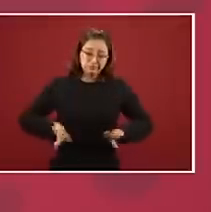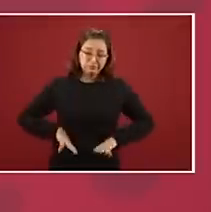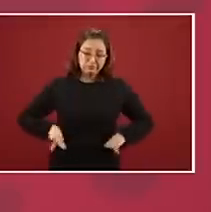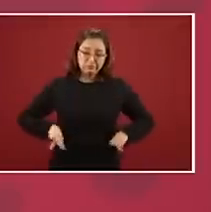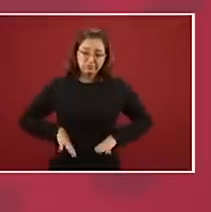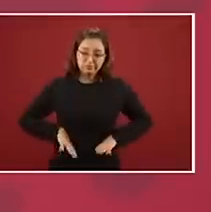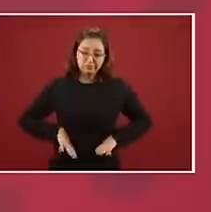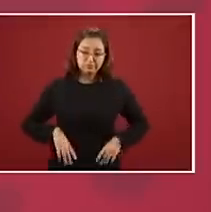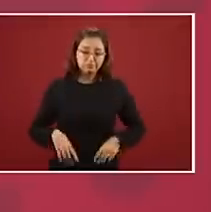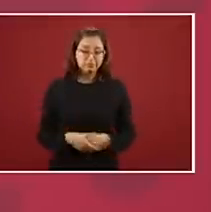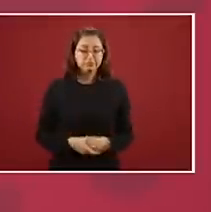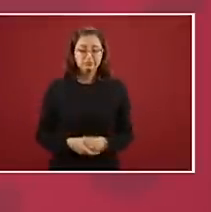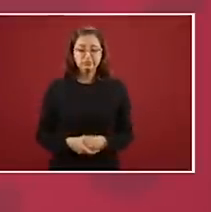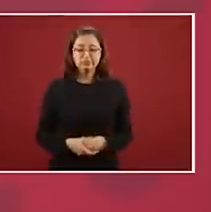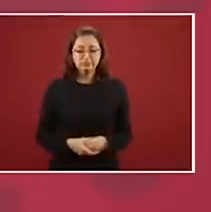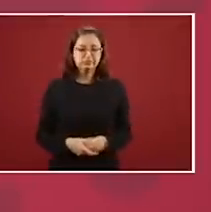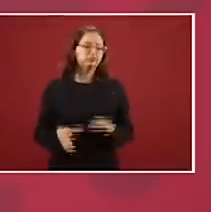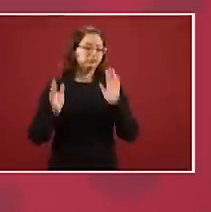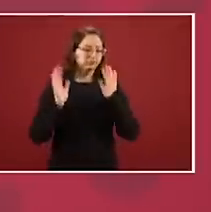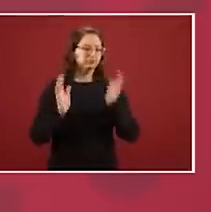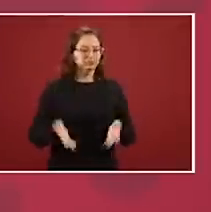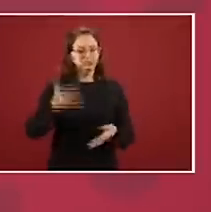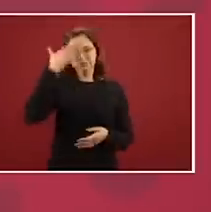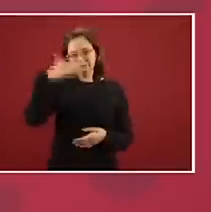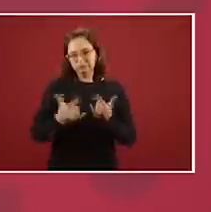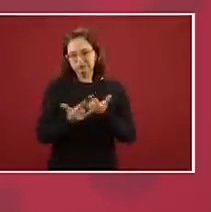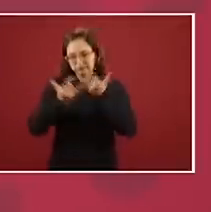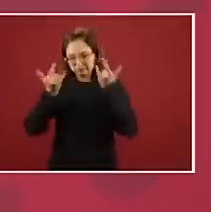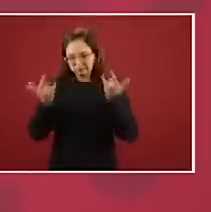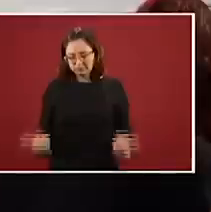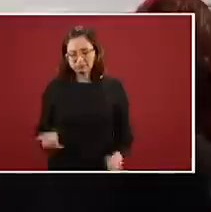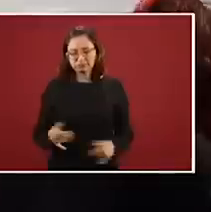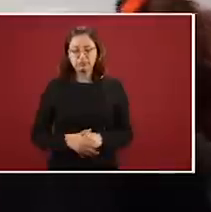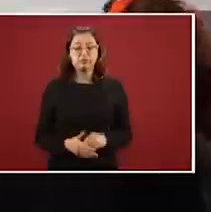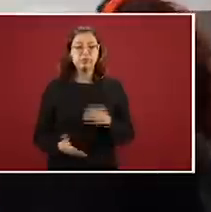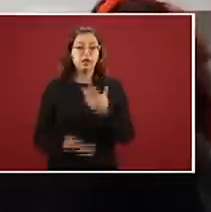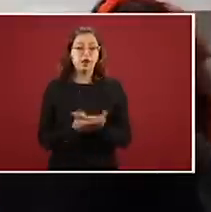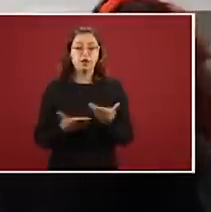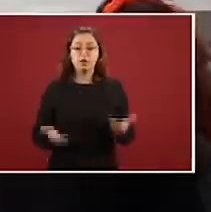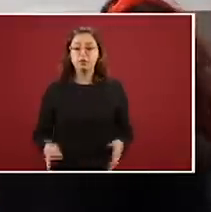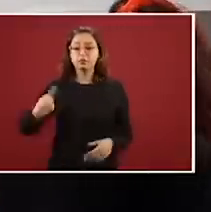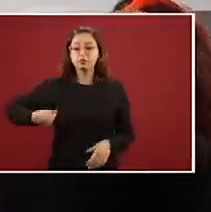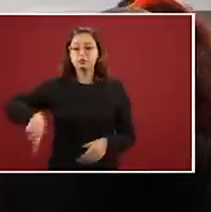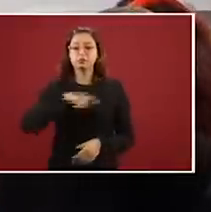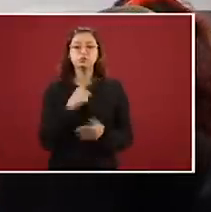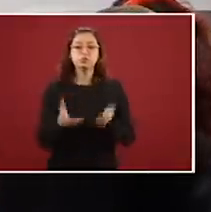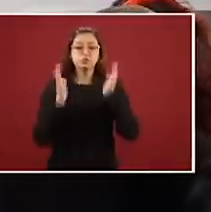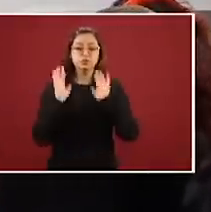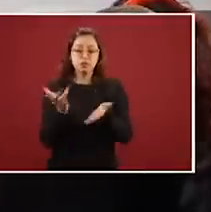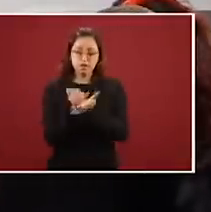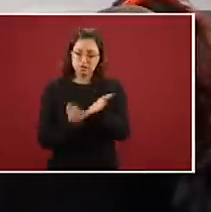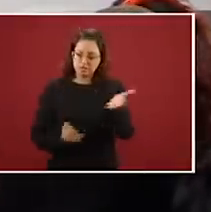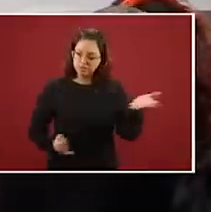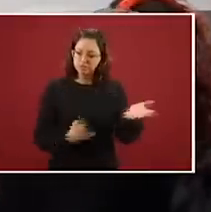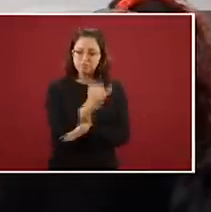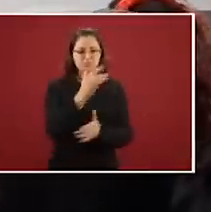Todo esto que ya sabemos que pasó. Bueno, ya tomamos la decisión de echarlas a